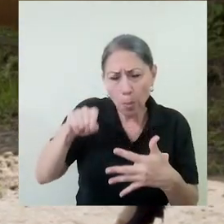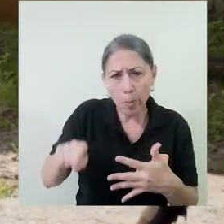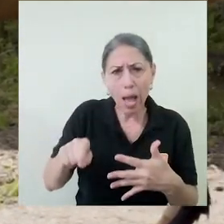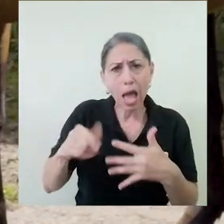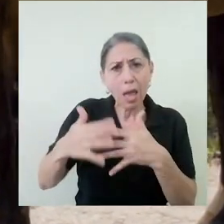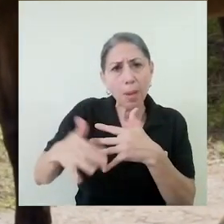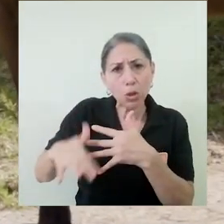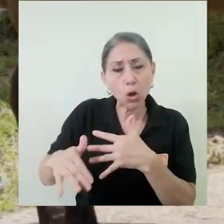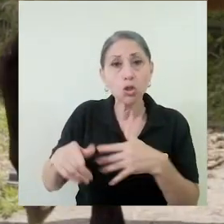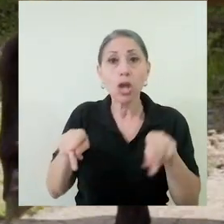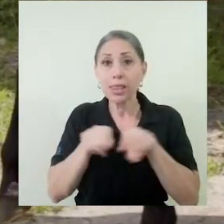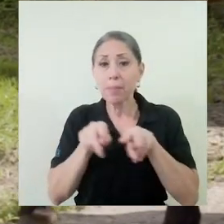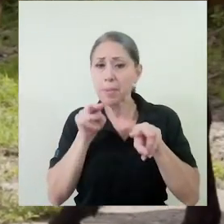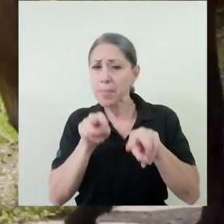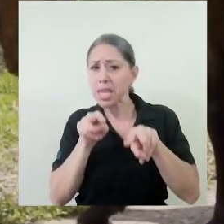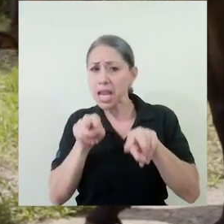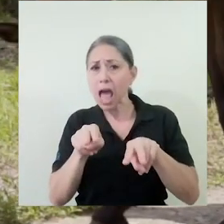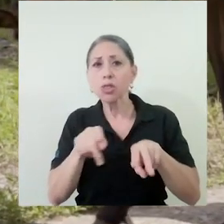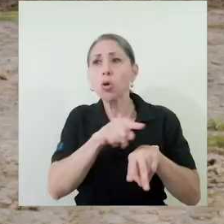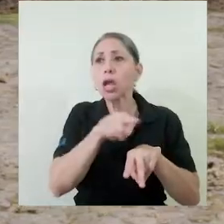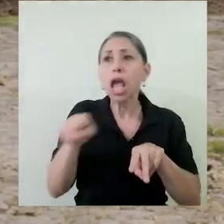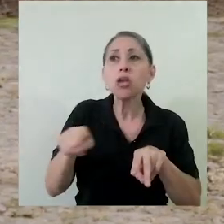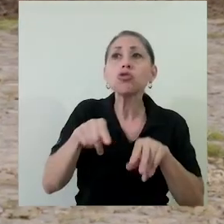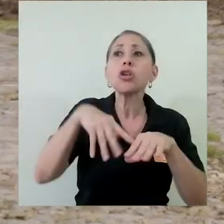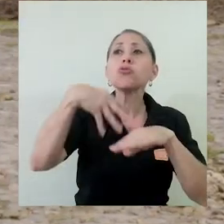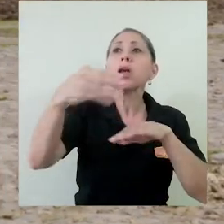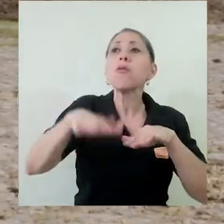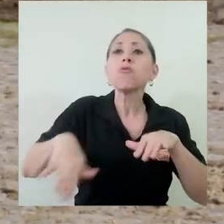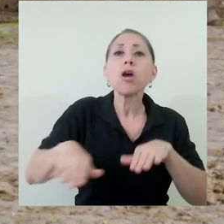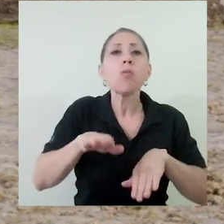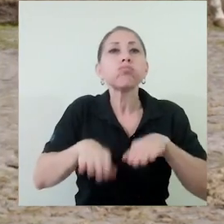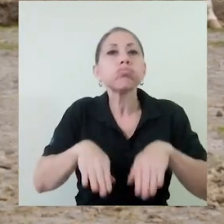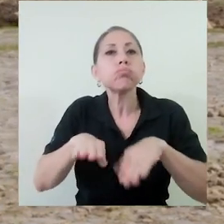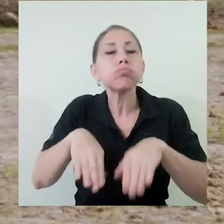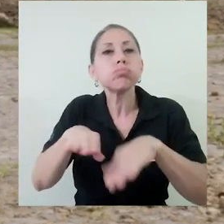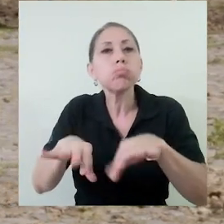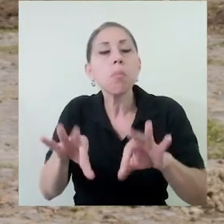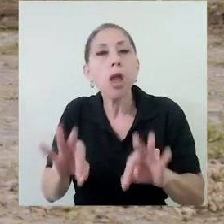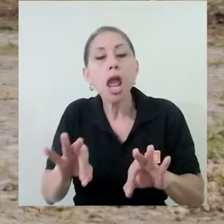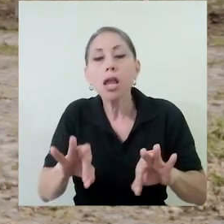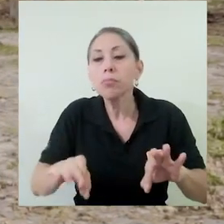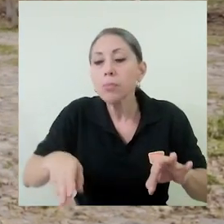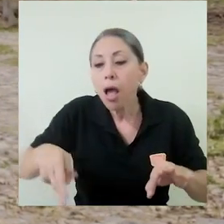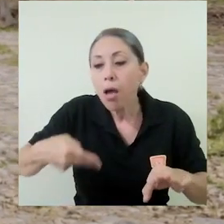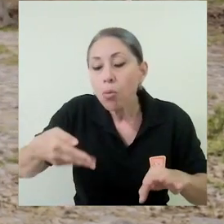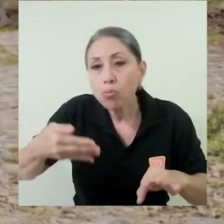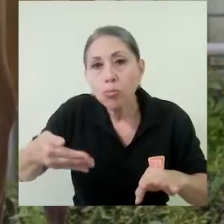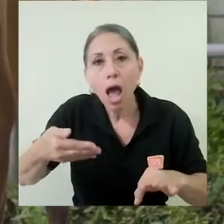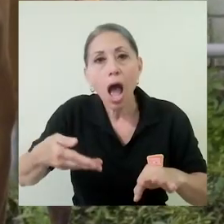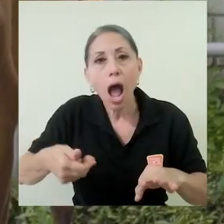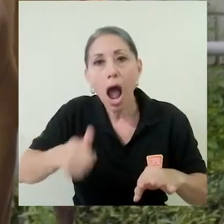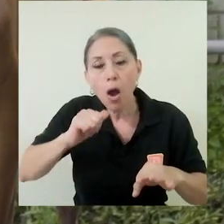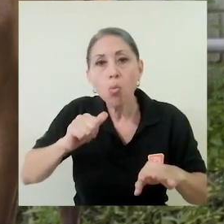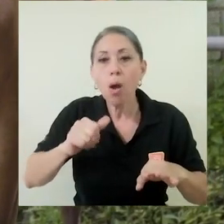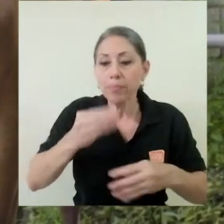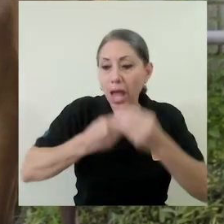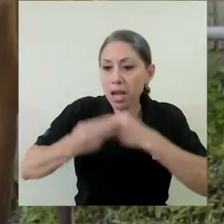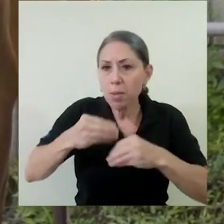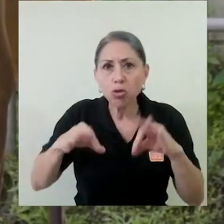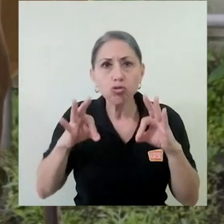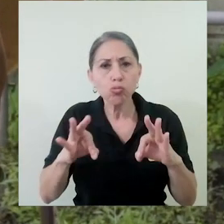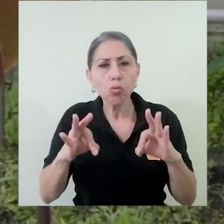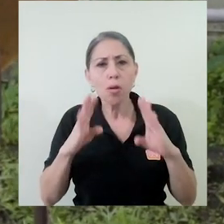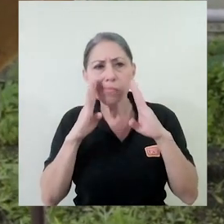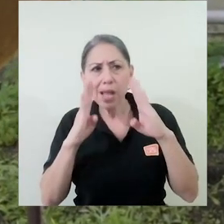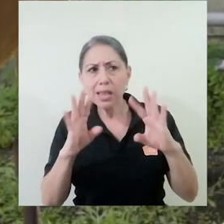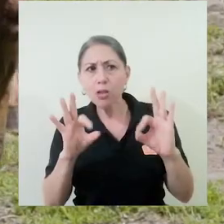vigilando muy de cerca también que tuvieran buen pasto en los potreros, buena agua limpia todos los días, buen alimento concentrado y tratándolo siempre con mucha